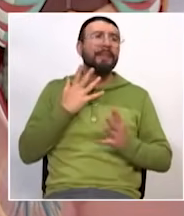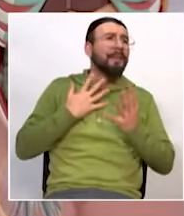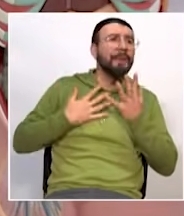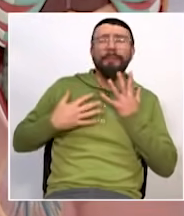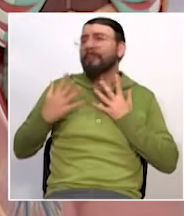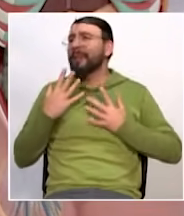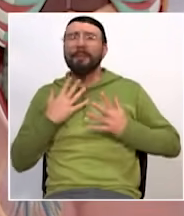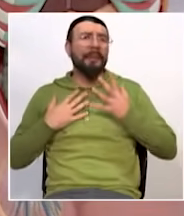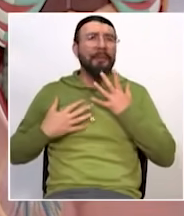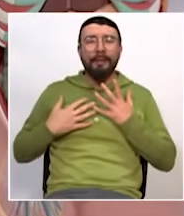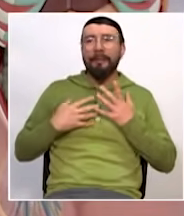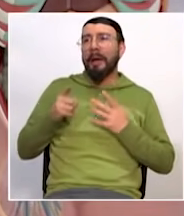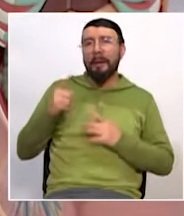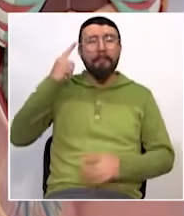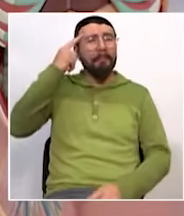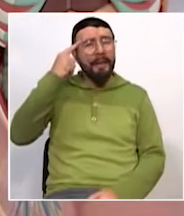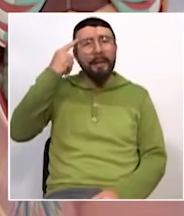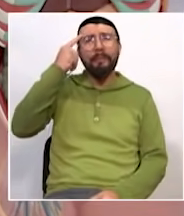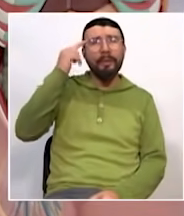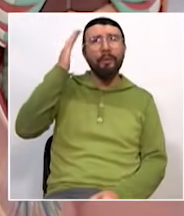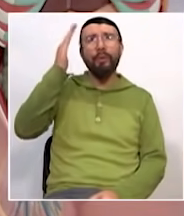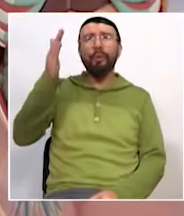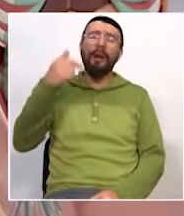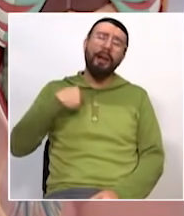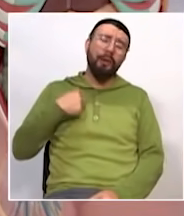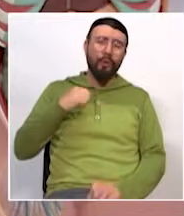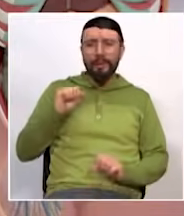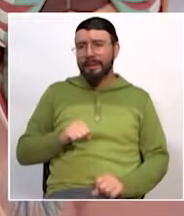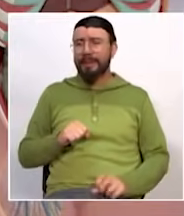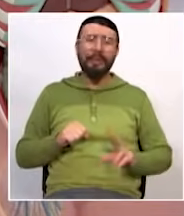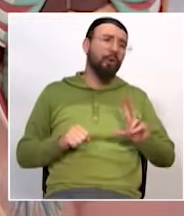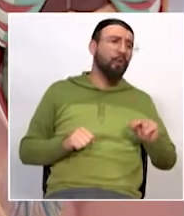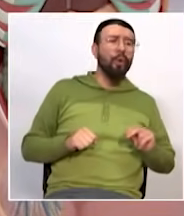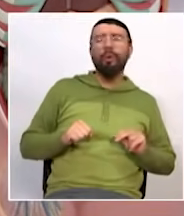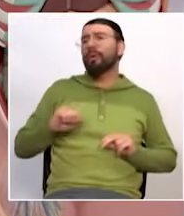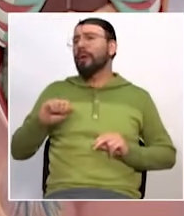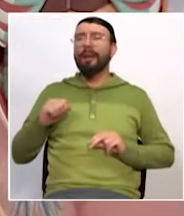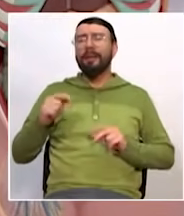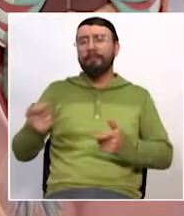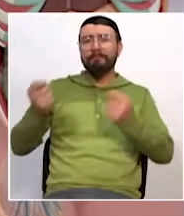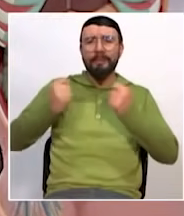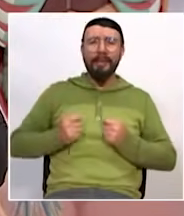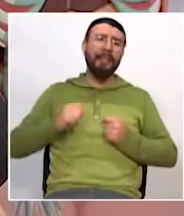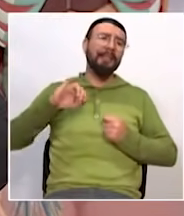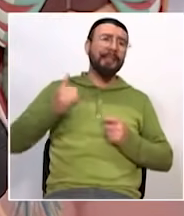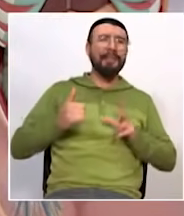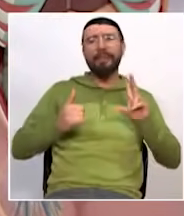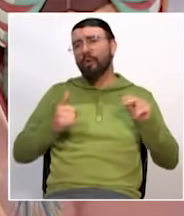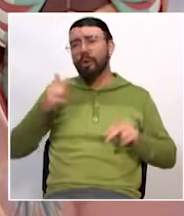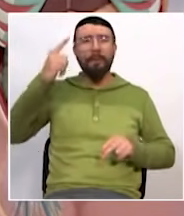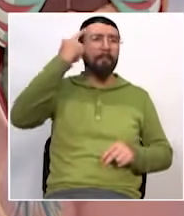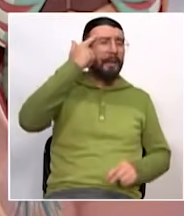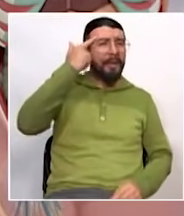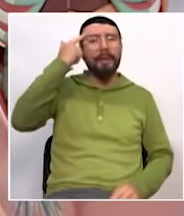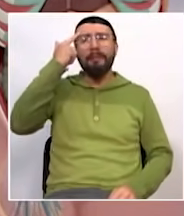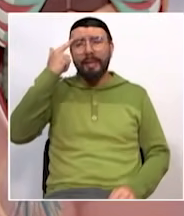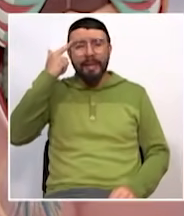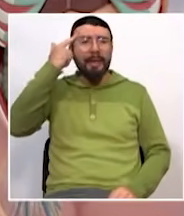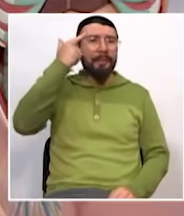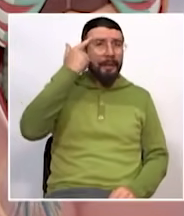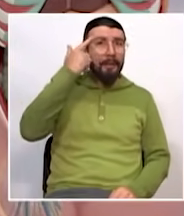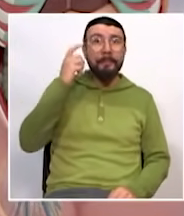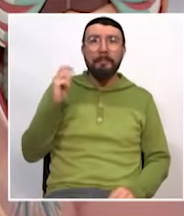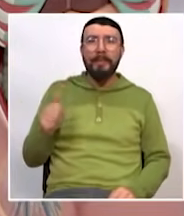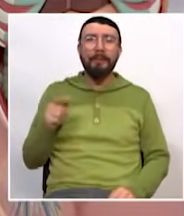pensando en el futuro irá a suceder esto no mira a suceder ir a mirar recibir esto no esa persona comienza a sentirse profundamente